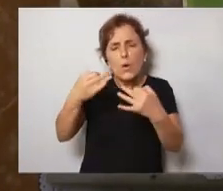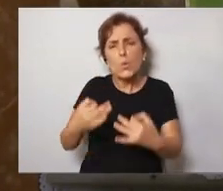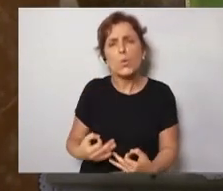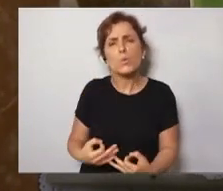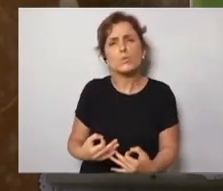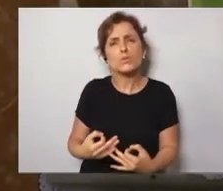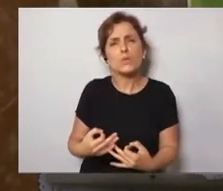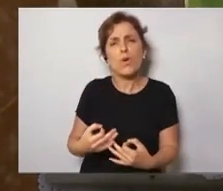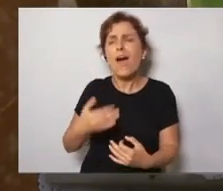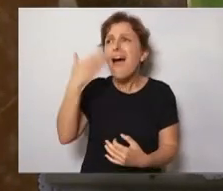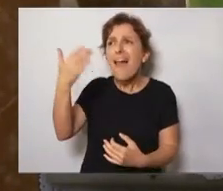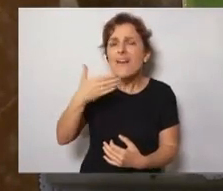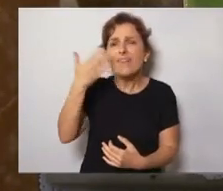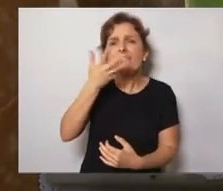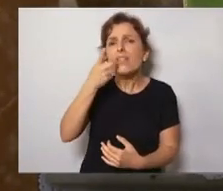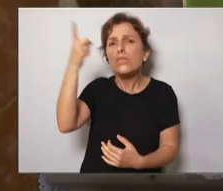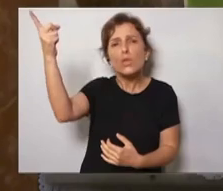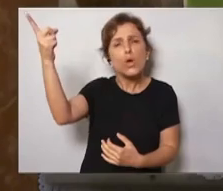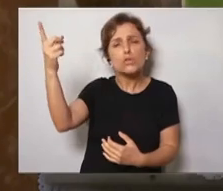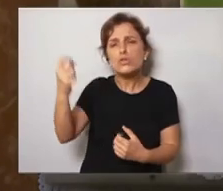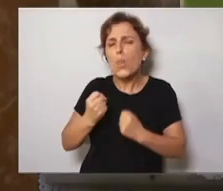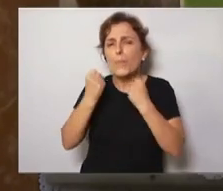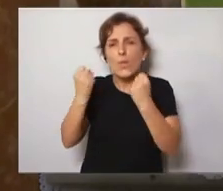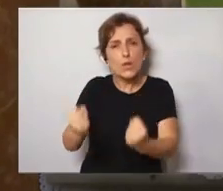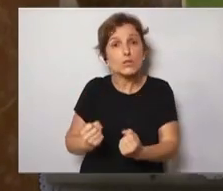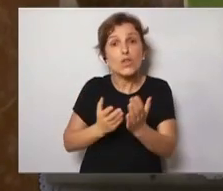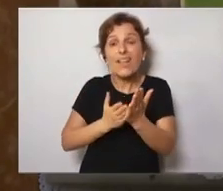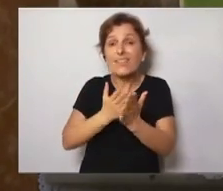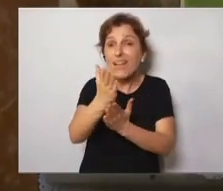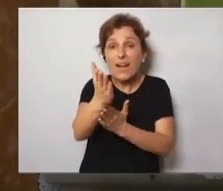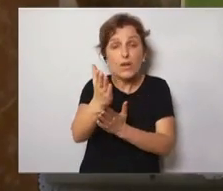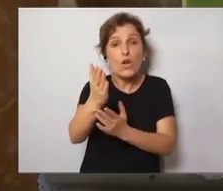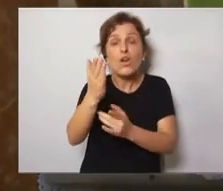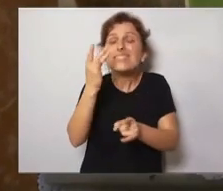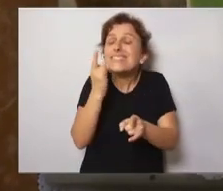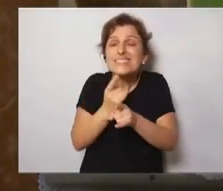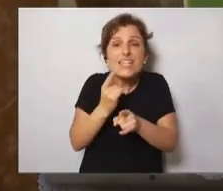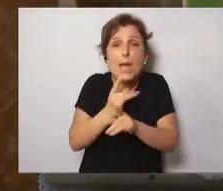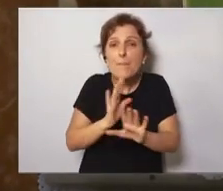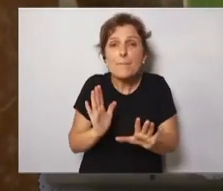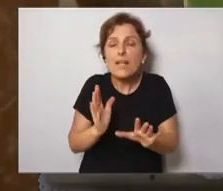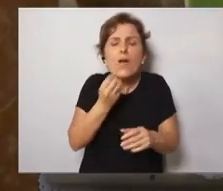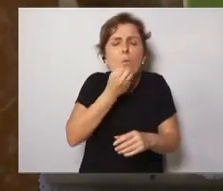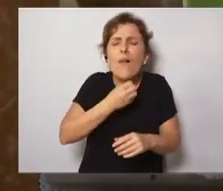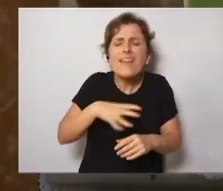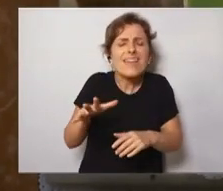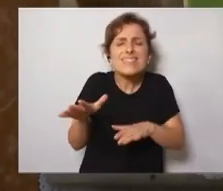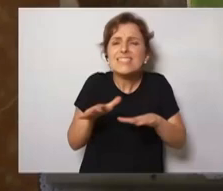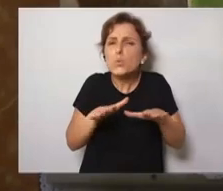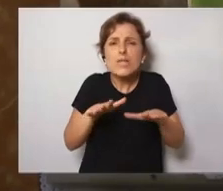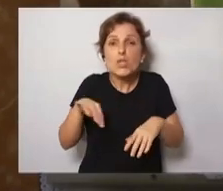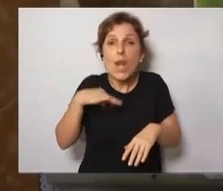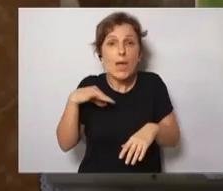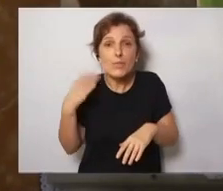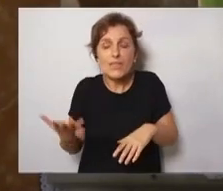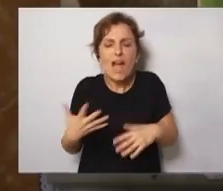momentos y circunstancias de la vida en la salud y en la enfermedad en el sufrimiento y en el gozo por